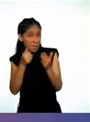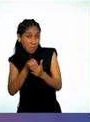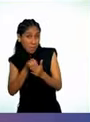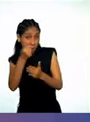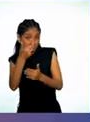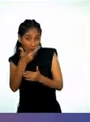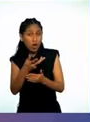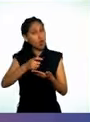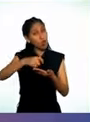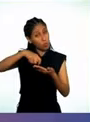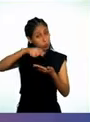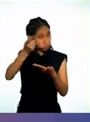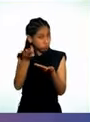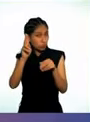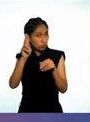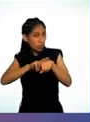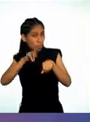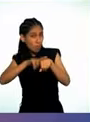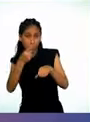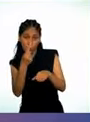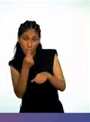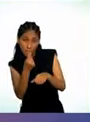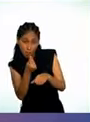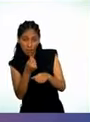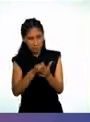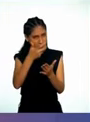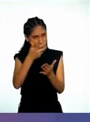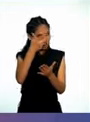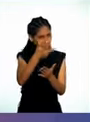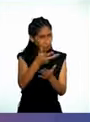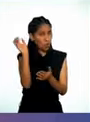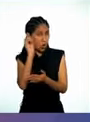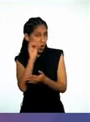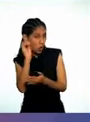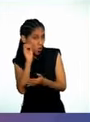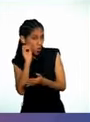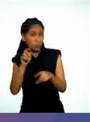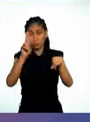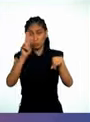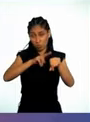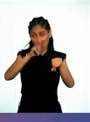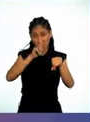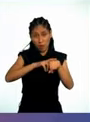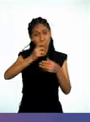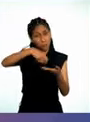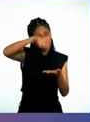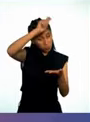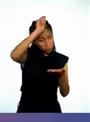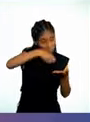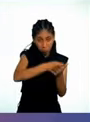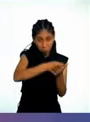wood take or pay green card